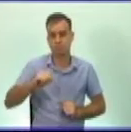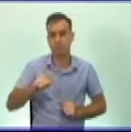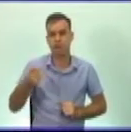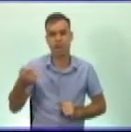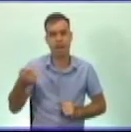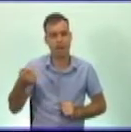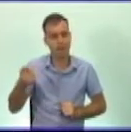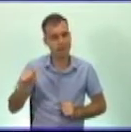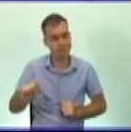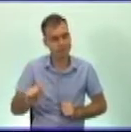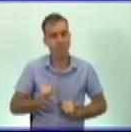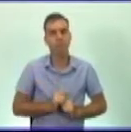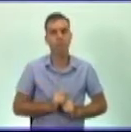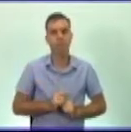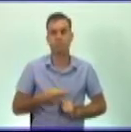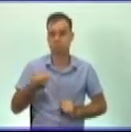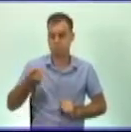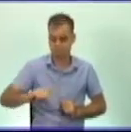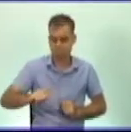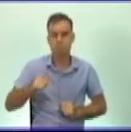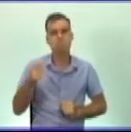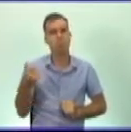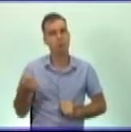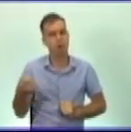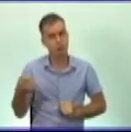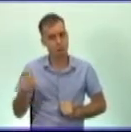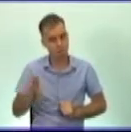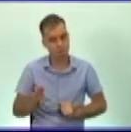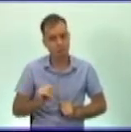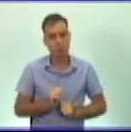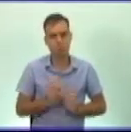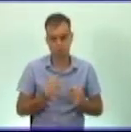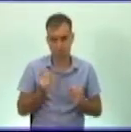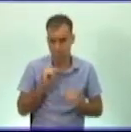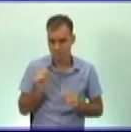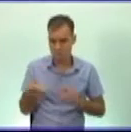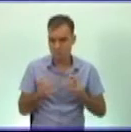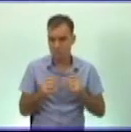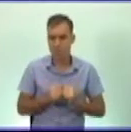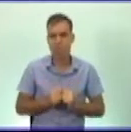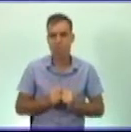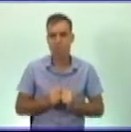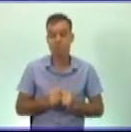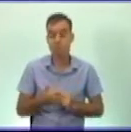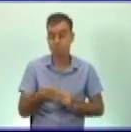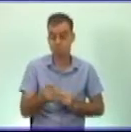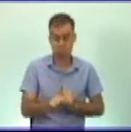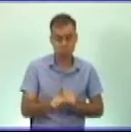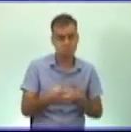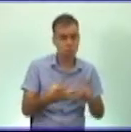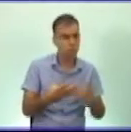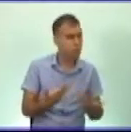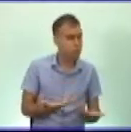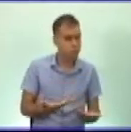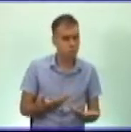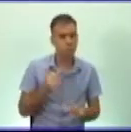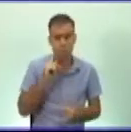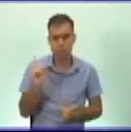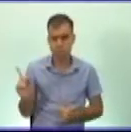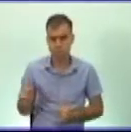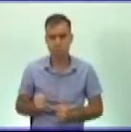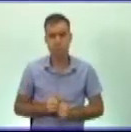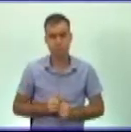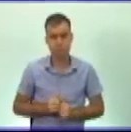lateral. Área de la base, repetimos, es pi por r al cuadrado. Área lateral, pi r